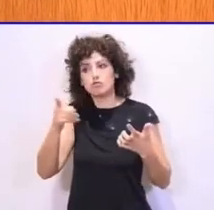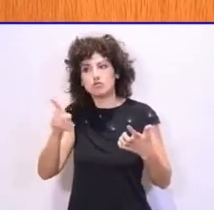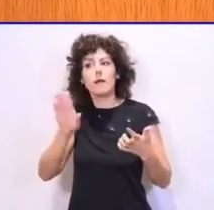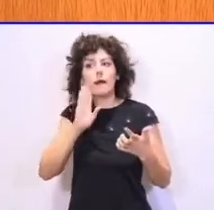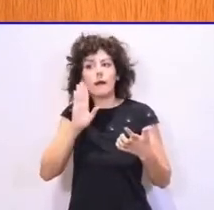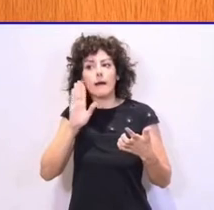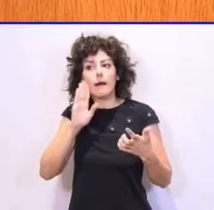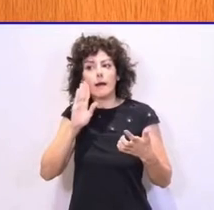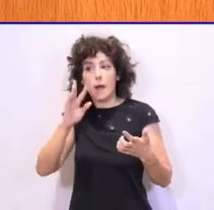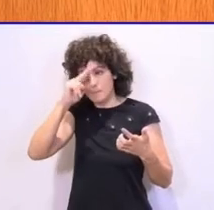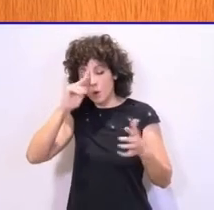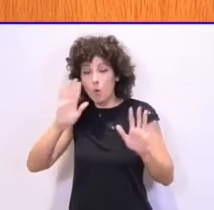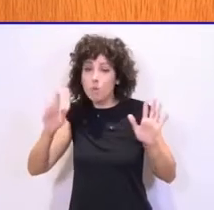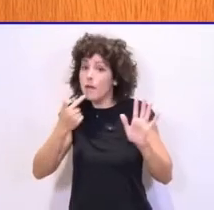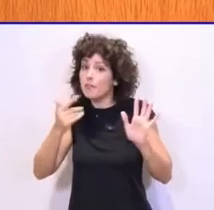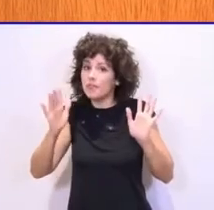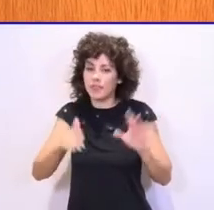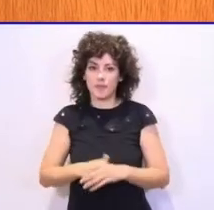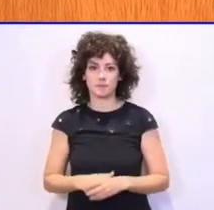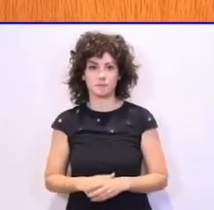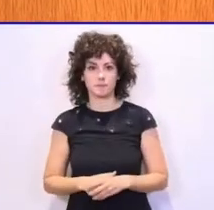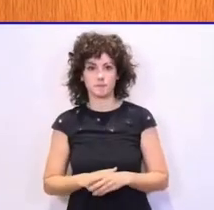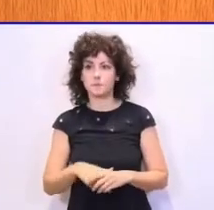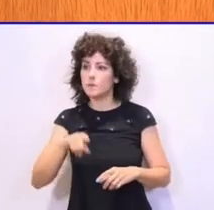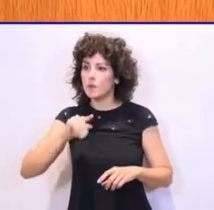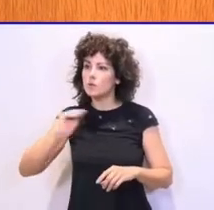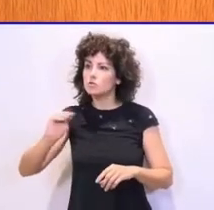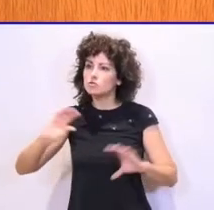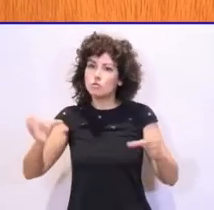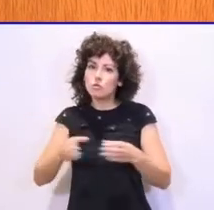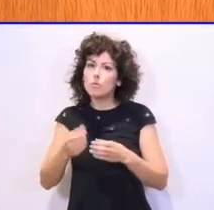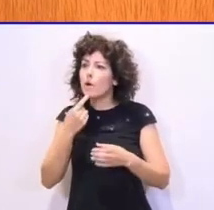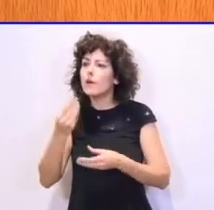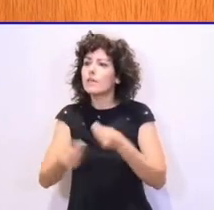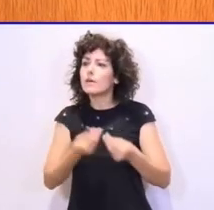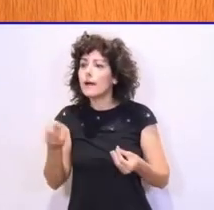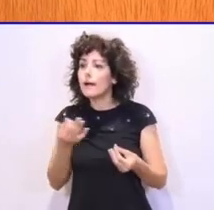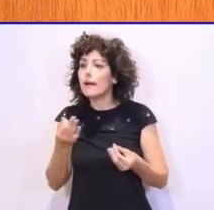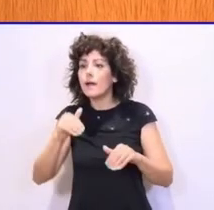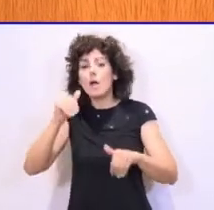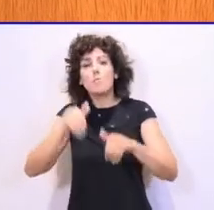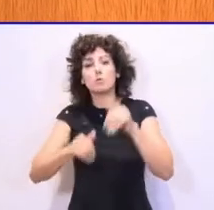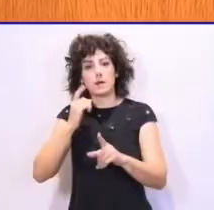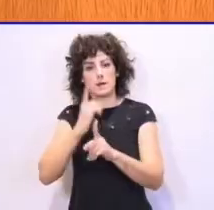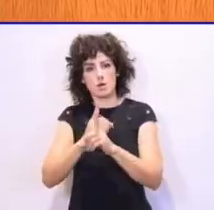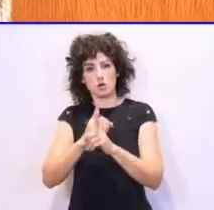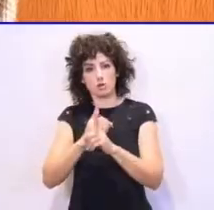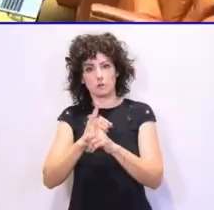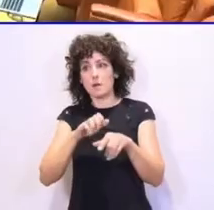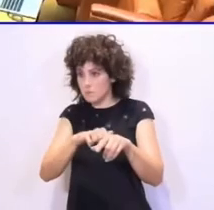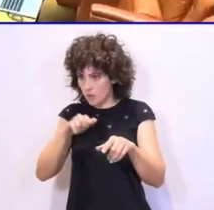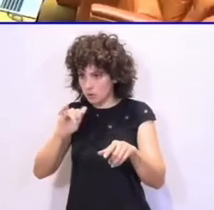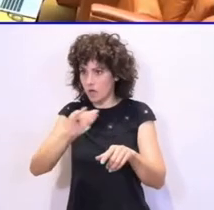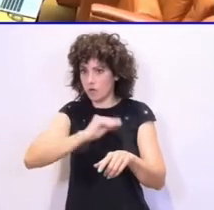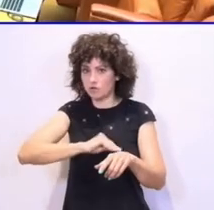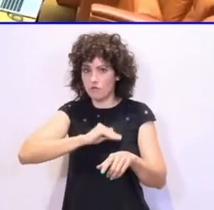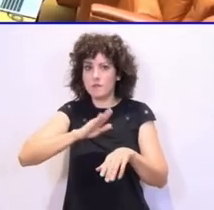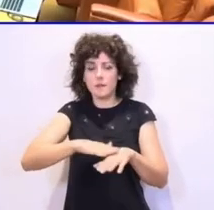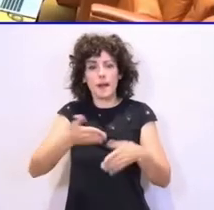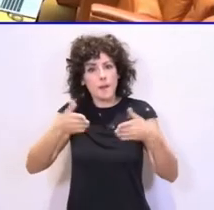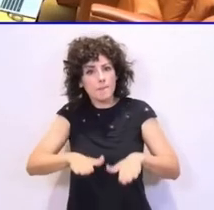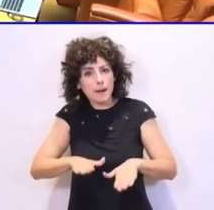dice que le preocupa y sabe lo que hizo su grupo parlament votar en contra teníamos mayoría suficiente para verlo paralizado